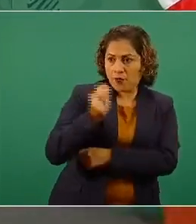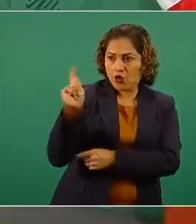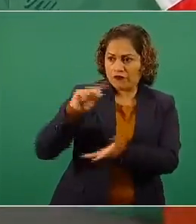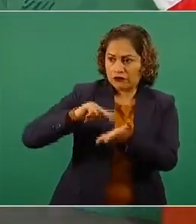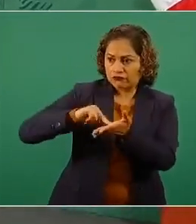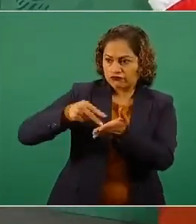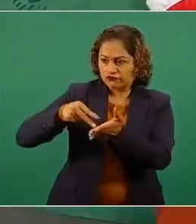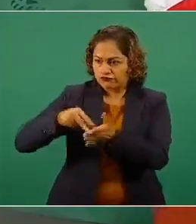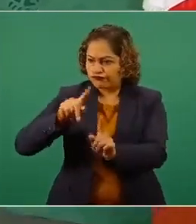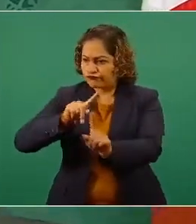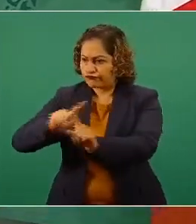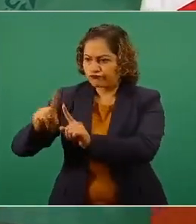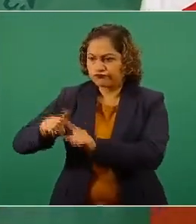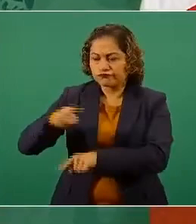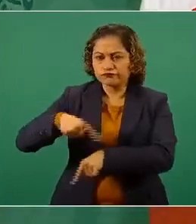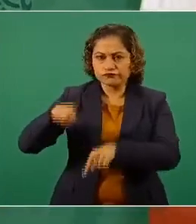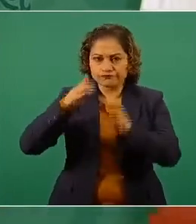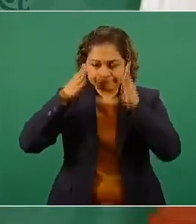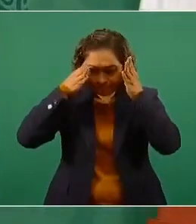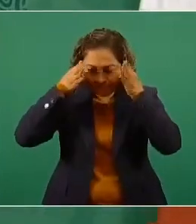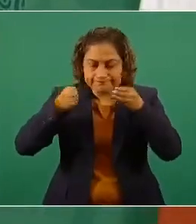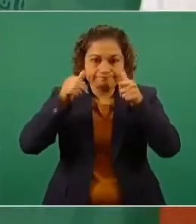atendiendo el problema.